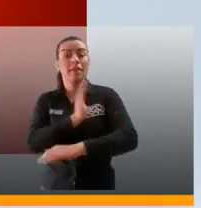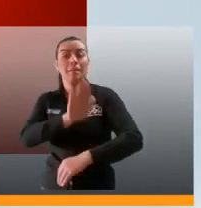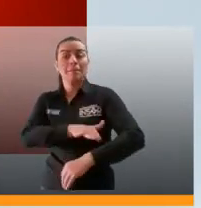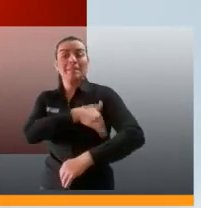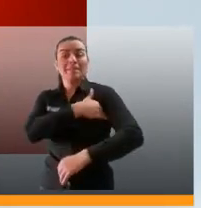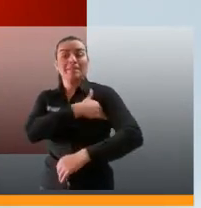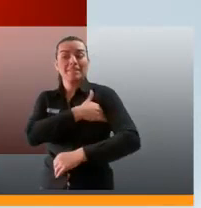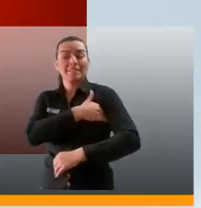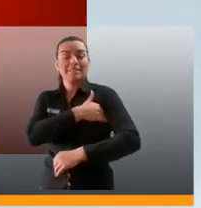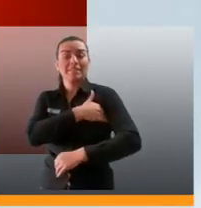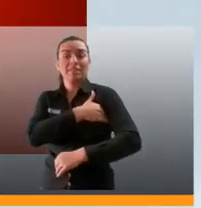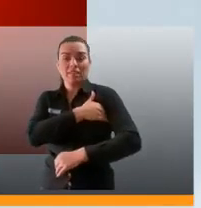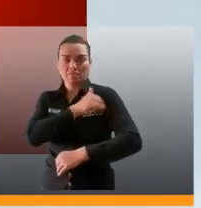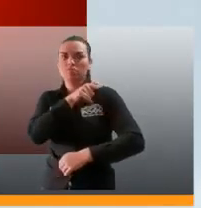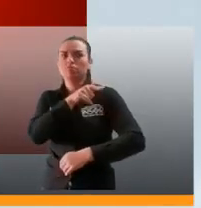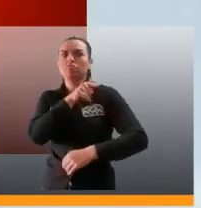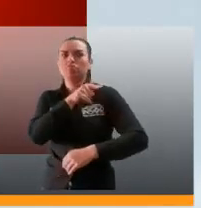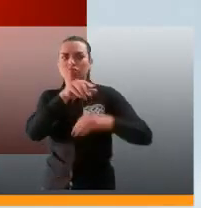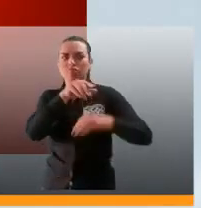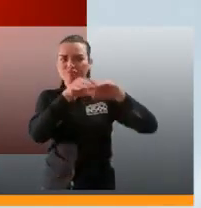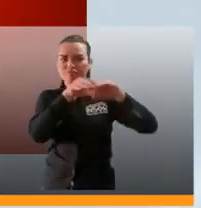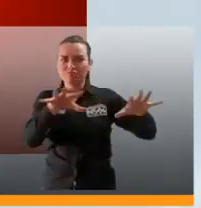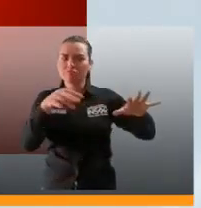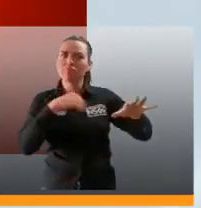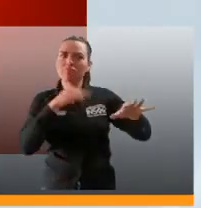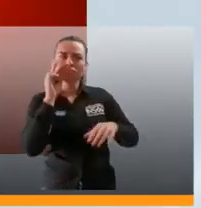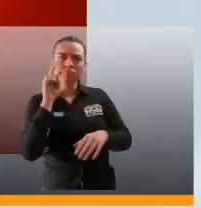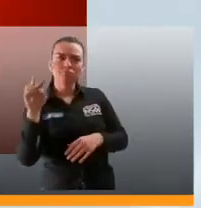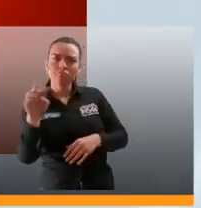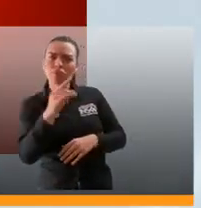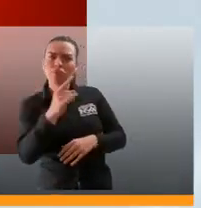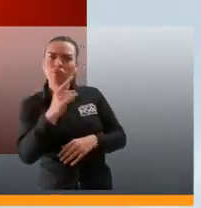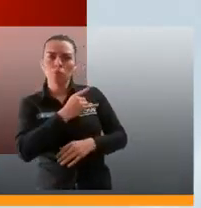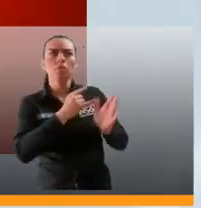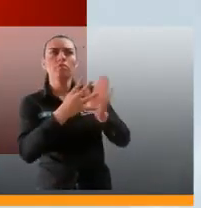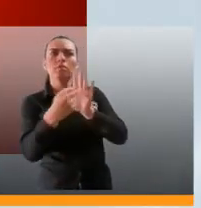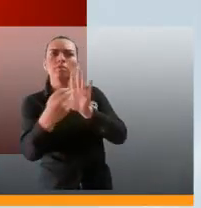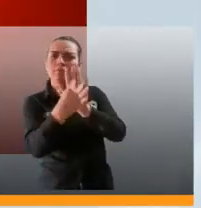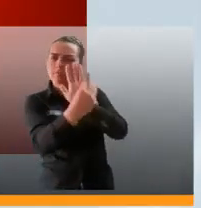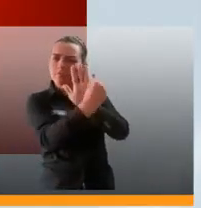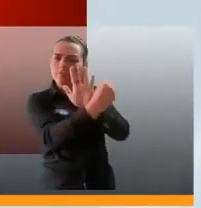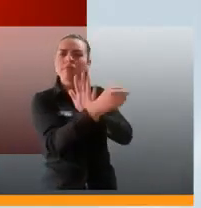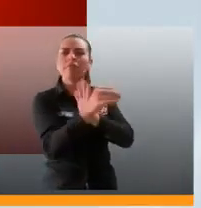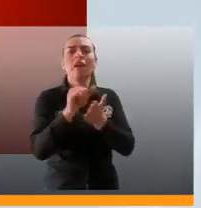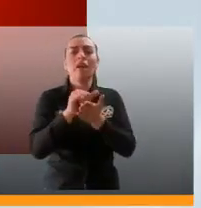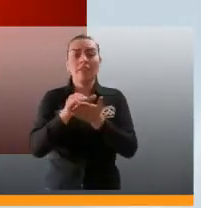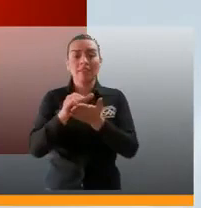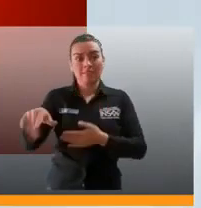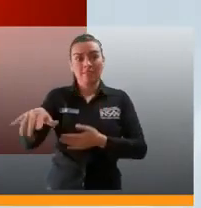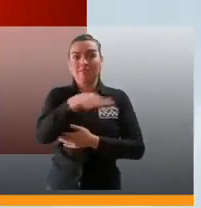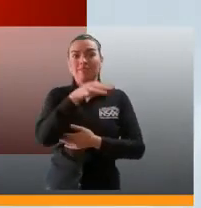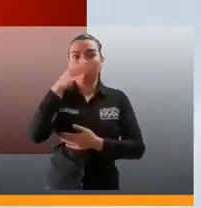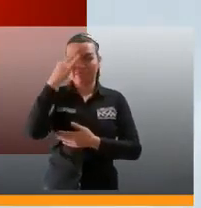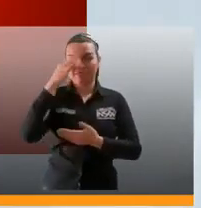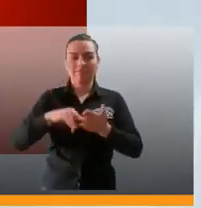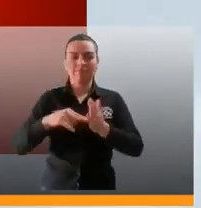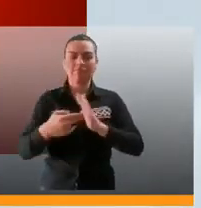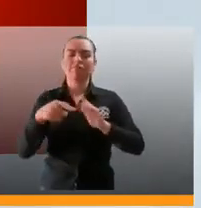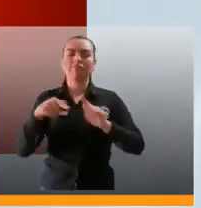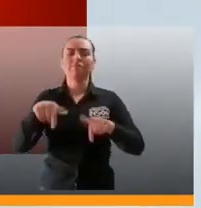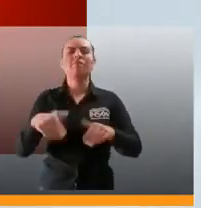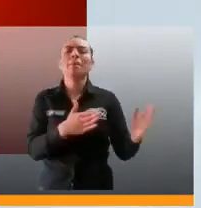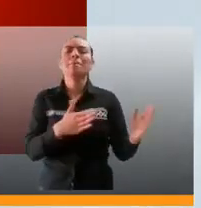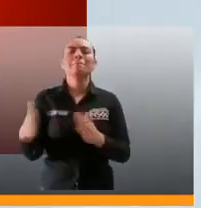hemos visto que se ha replicado en las universidades. Cómo ese Plan Padrino no solamente ha sido entre instituciones, sino que lo hemos visto que en las